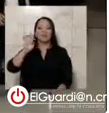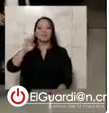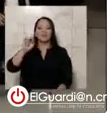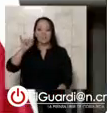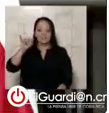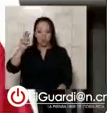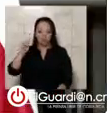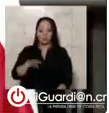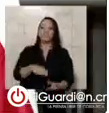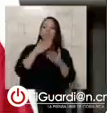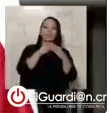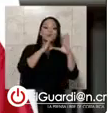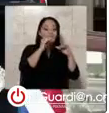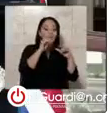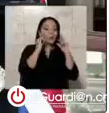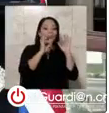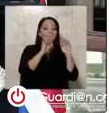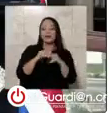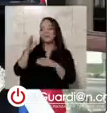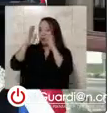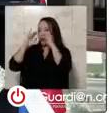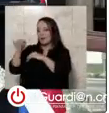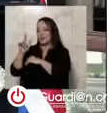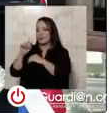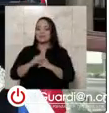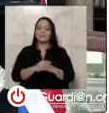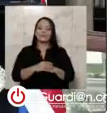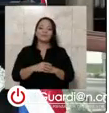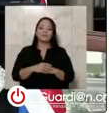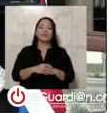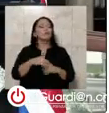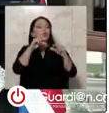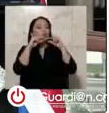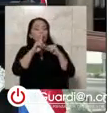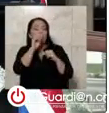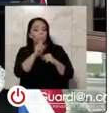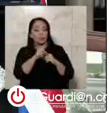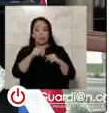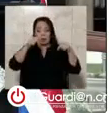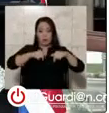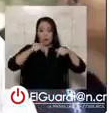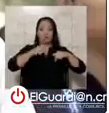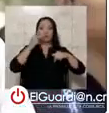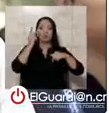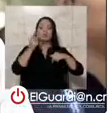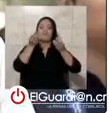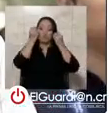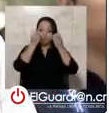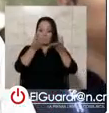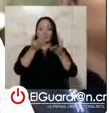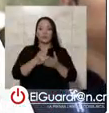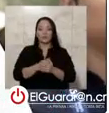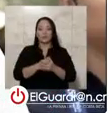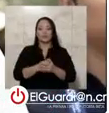Buenas tardes, don Rodrigo, ¿cómo le va? Hola, don José Luis. Bien. Don Rodrigo, hoy vi una información